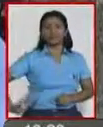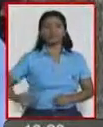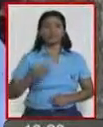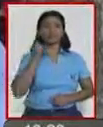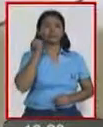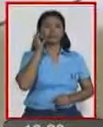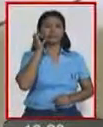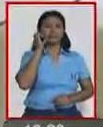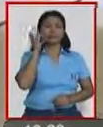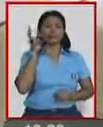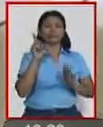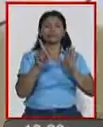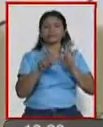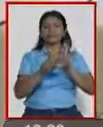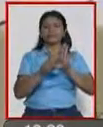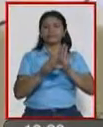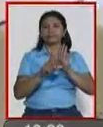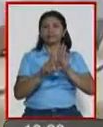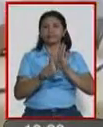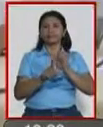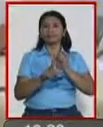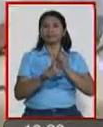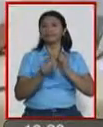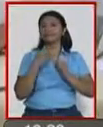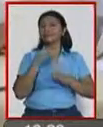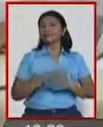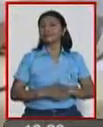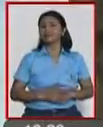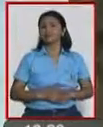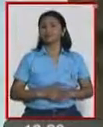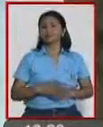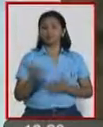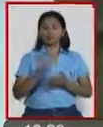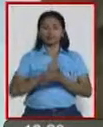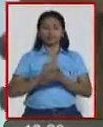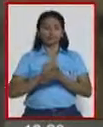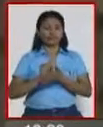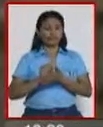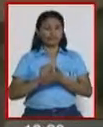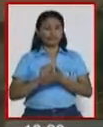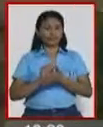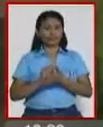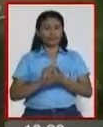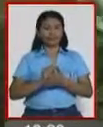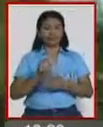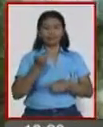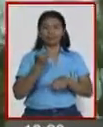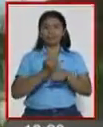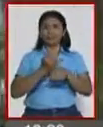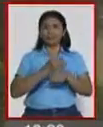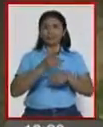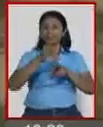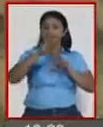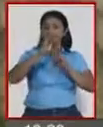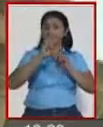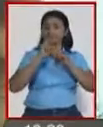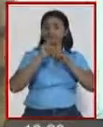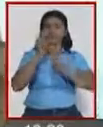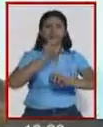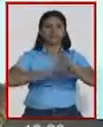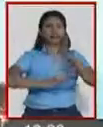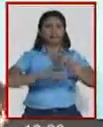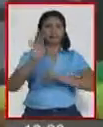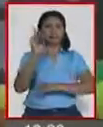Evo como un líder. Se encuentra en una polémica, por una parte, la postura del secretario nacional de la Conferencia Episcopal de respetar la palabra del